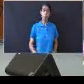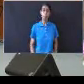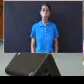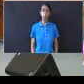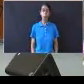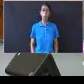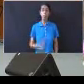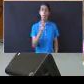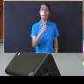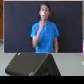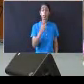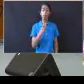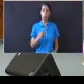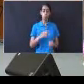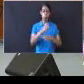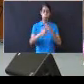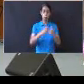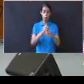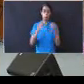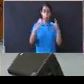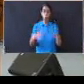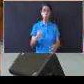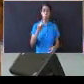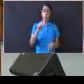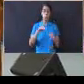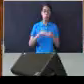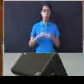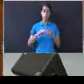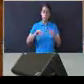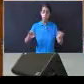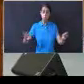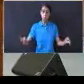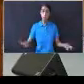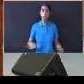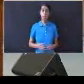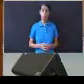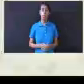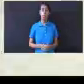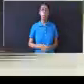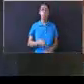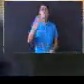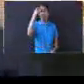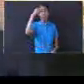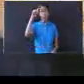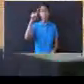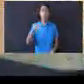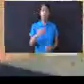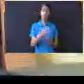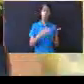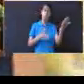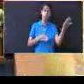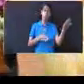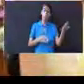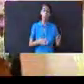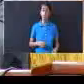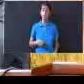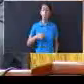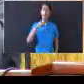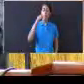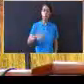Y todos los frutos de su tierra, de sus tierras desde el día que dejó el país hasta ahora.